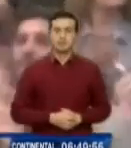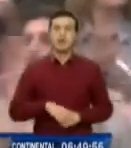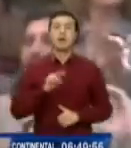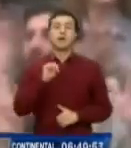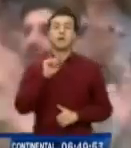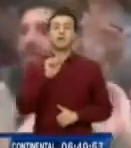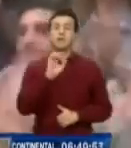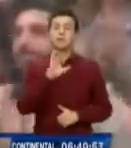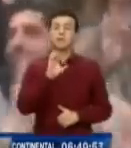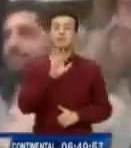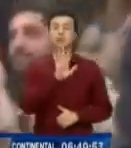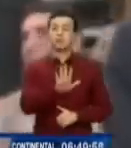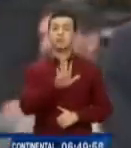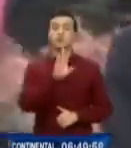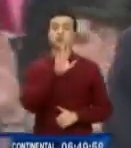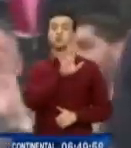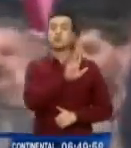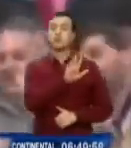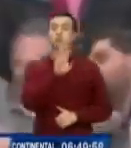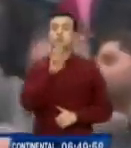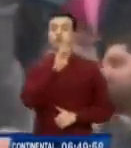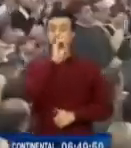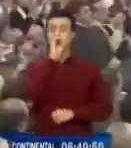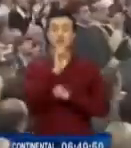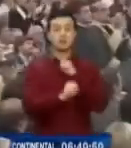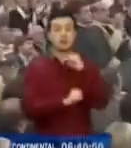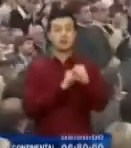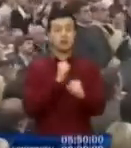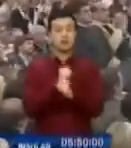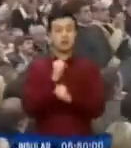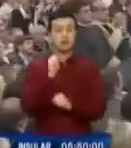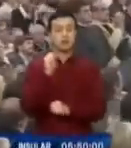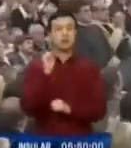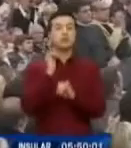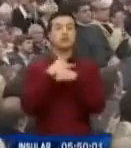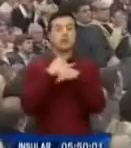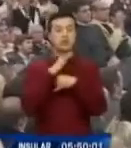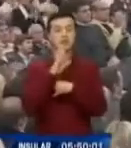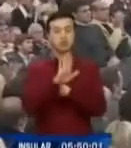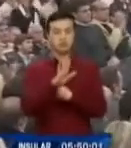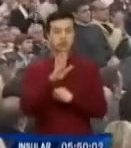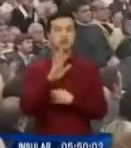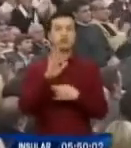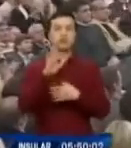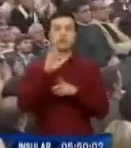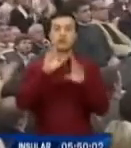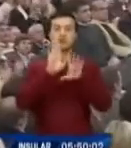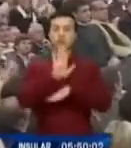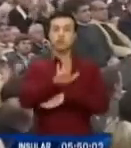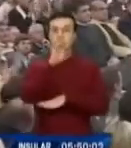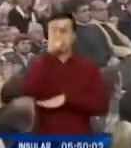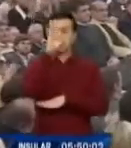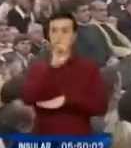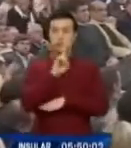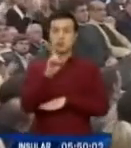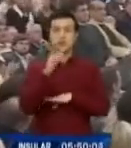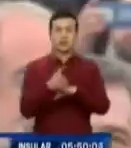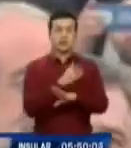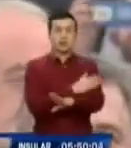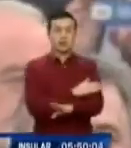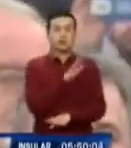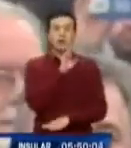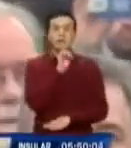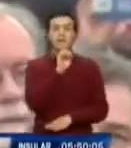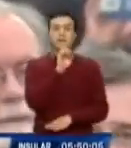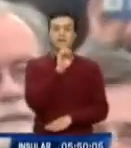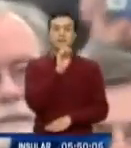Mauricio Macri tiene 56 años, es un empresario, dirigente deportivo, ingeniero y político de derecha. Su padre fue Franco Macri, uno